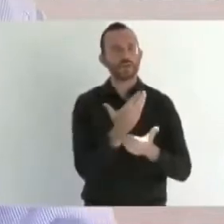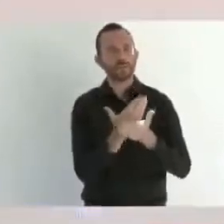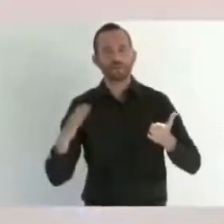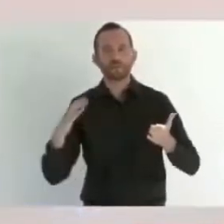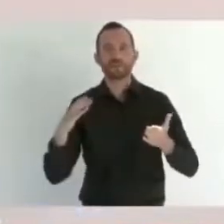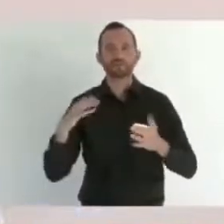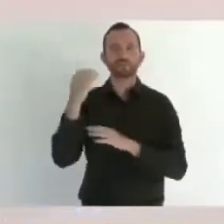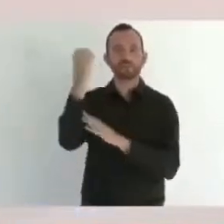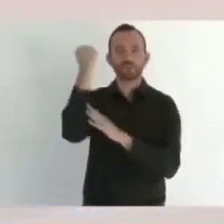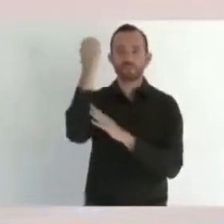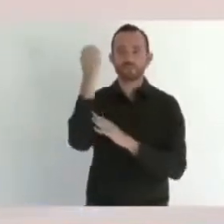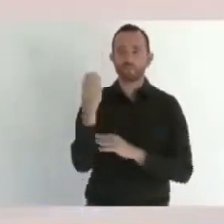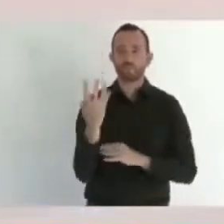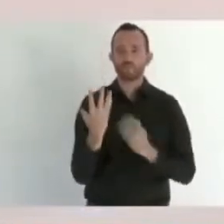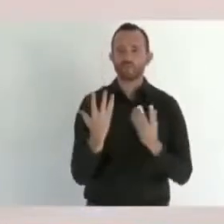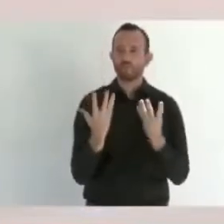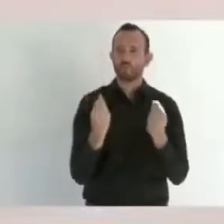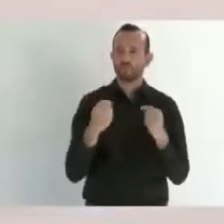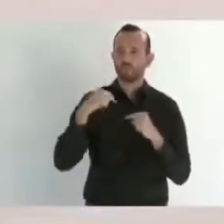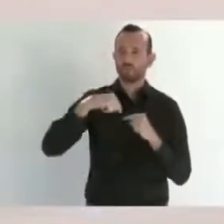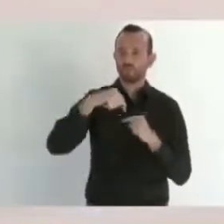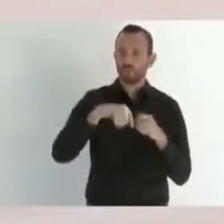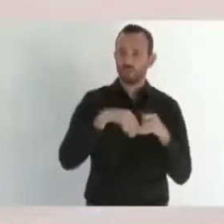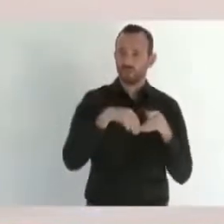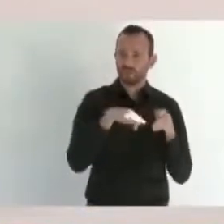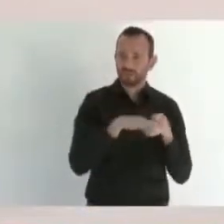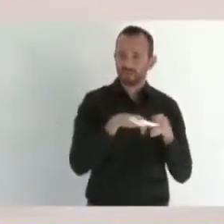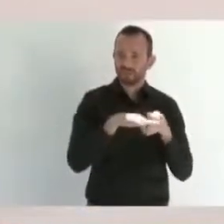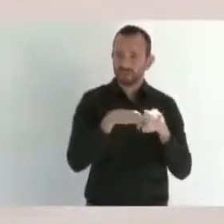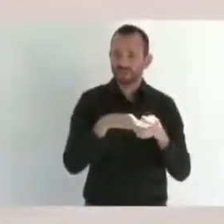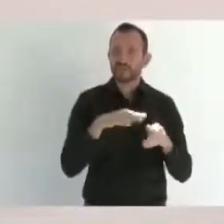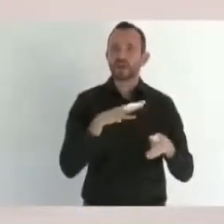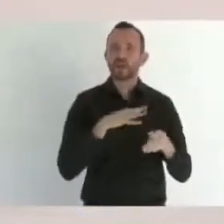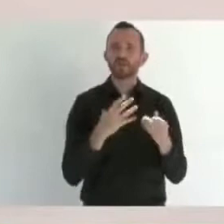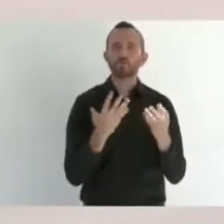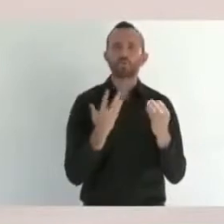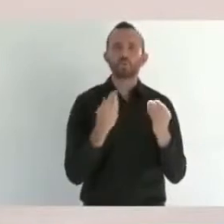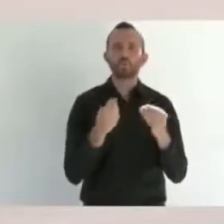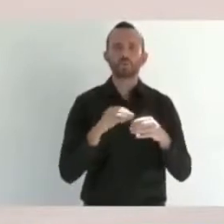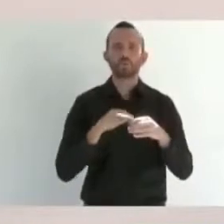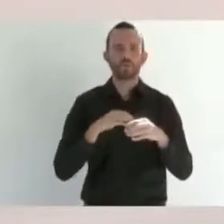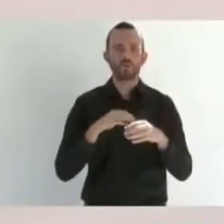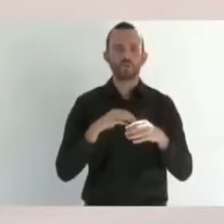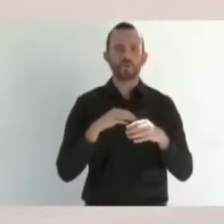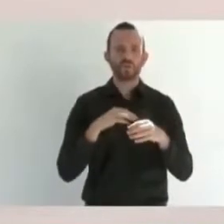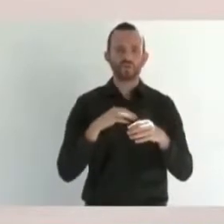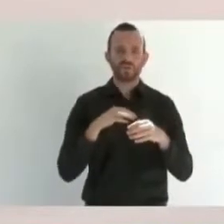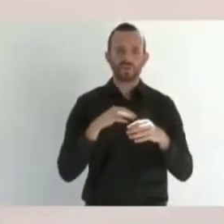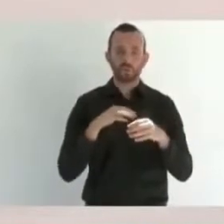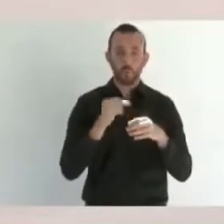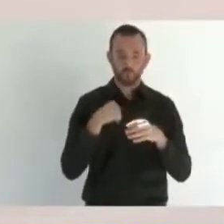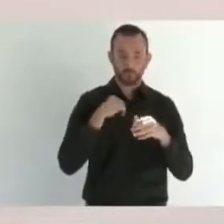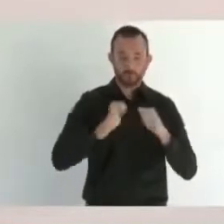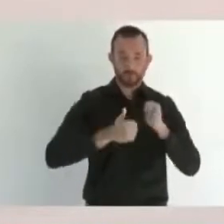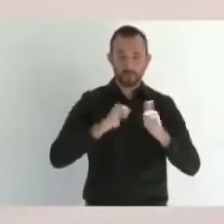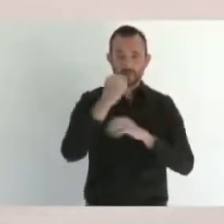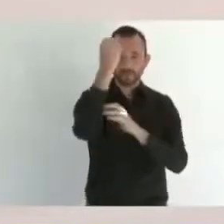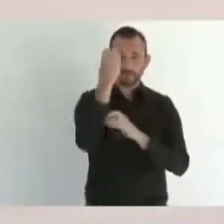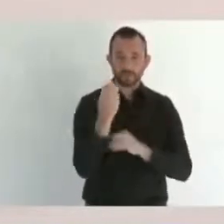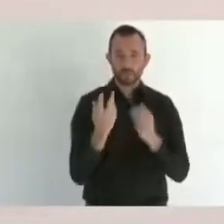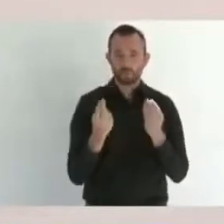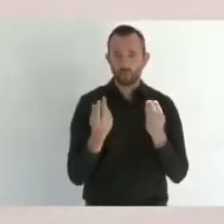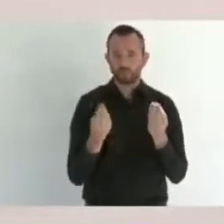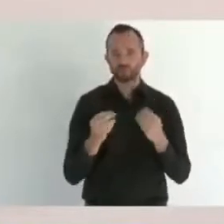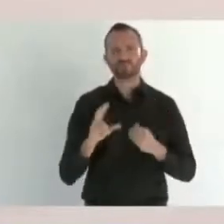ni tantos topes porque entonces se tardaría mucho en llegar